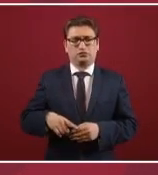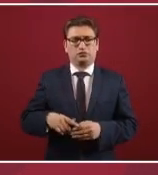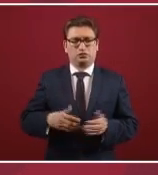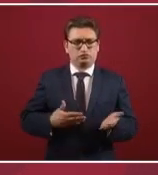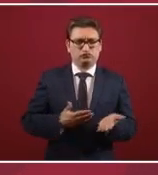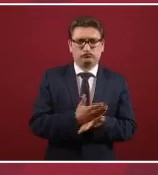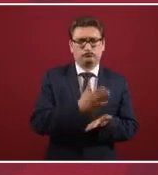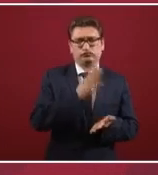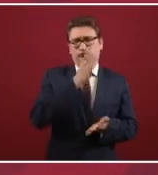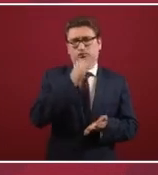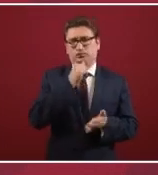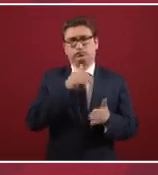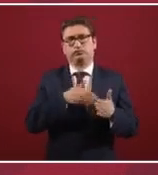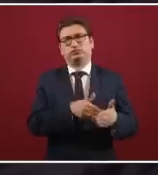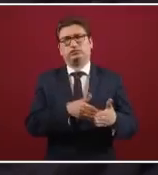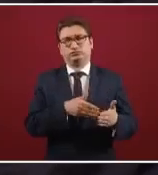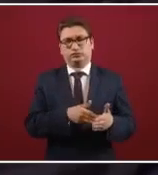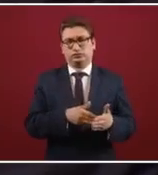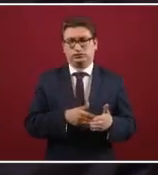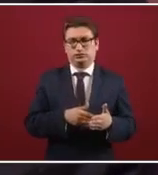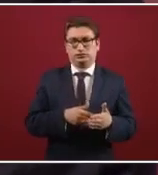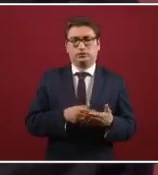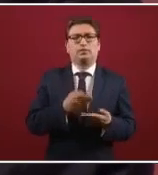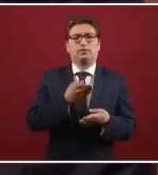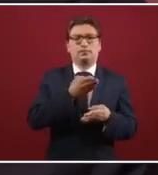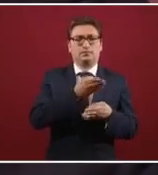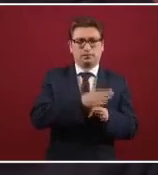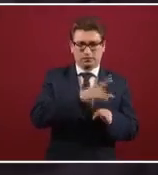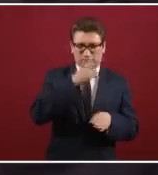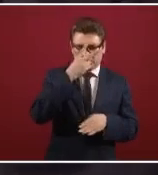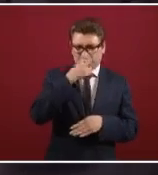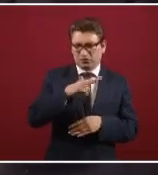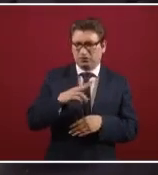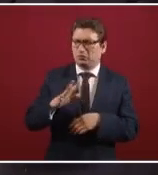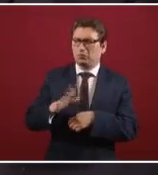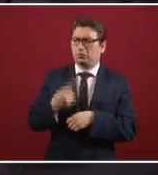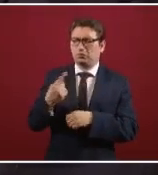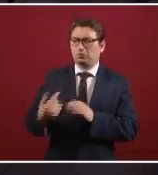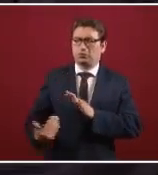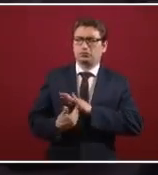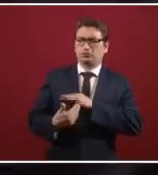intervenir y en el caso del banco de méxico tiene una justificación